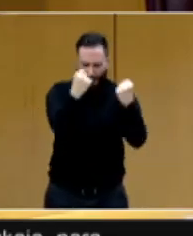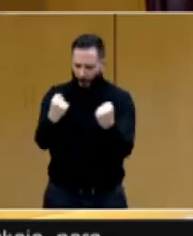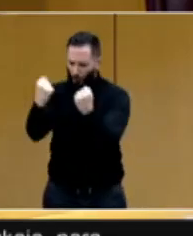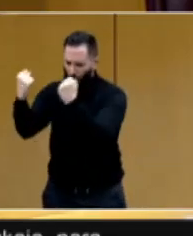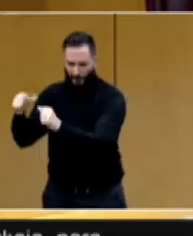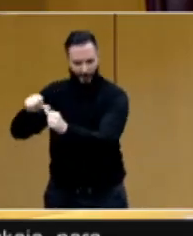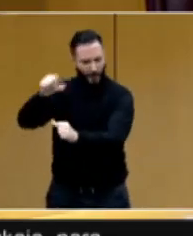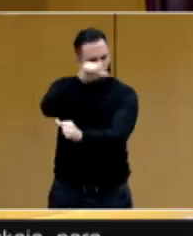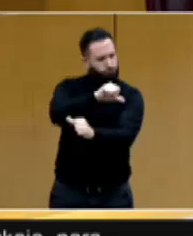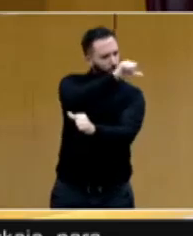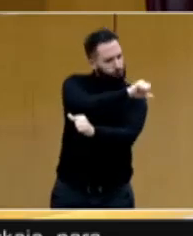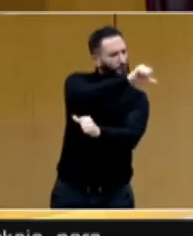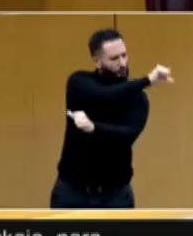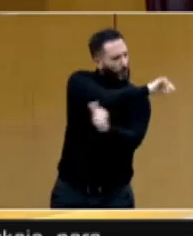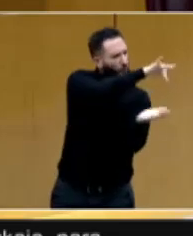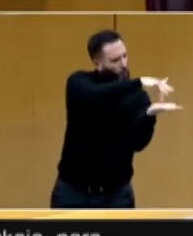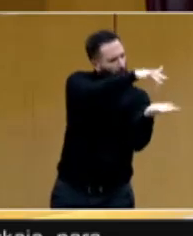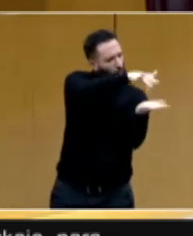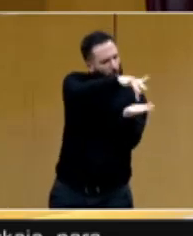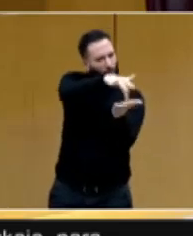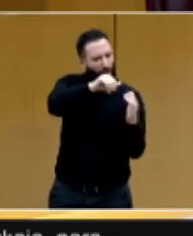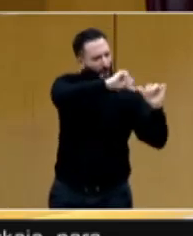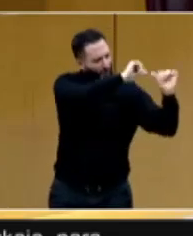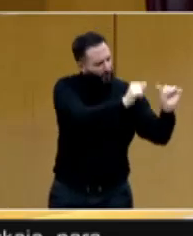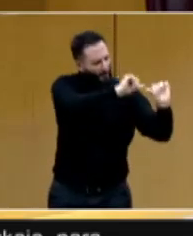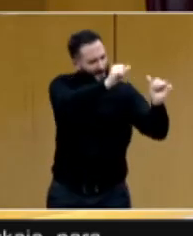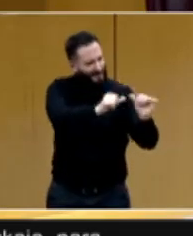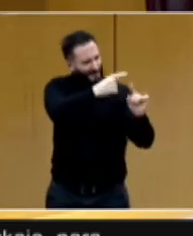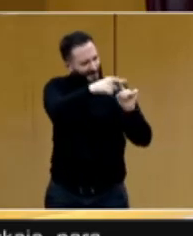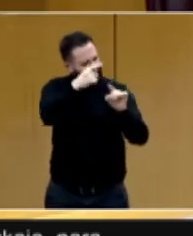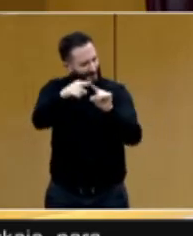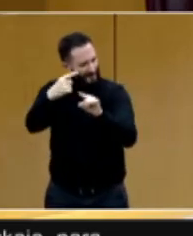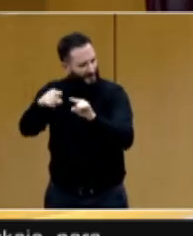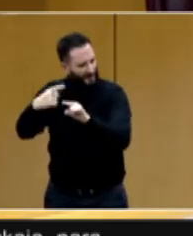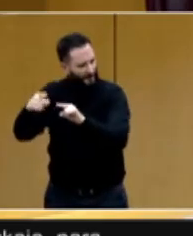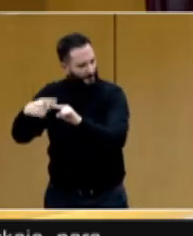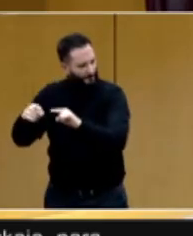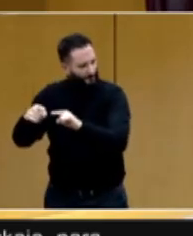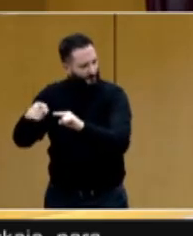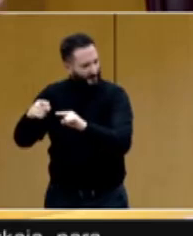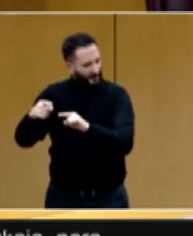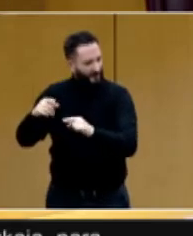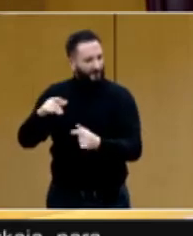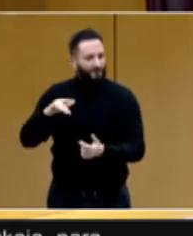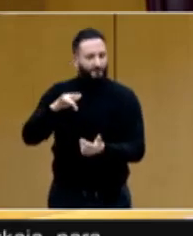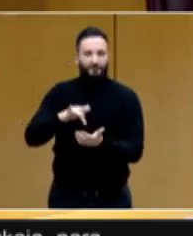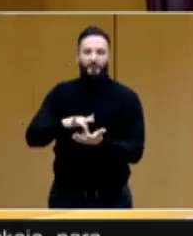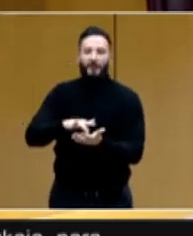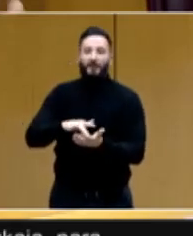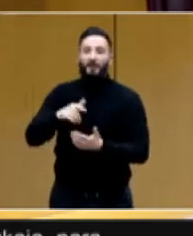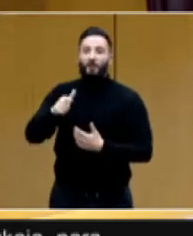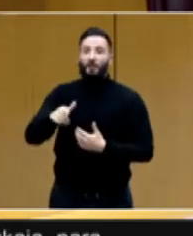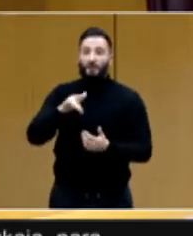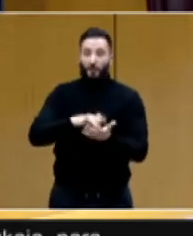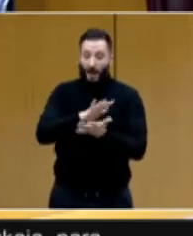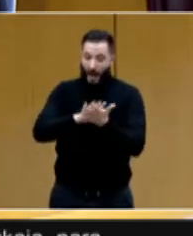en diferentes formas de manifestación aquí alguien habló que la costumbre va por encima la ley que nosotros vivimos esa realidad se ha hablado de